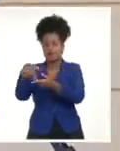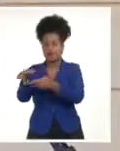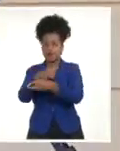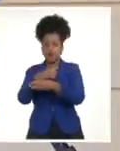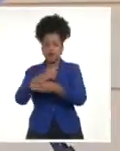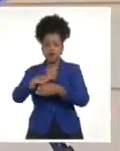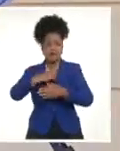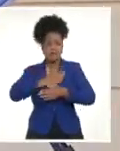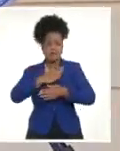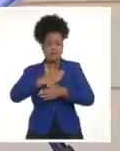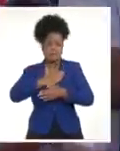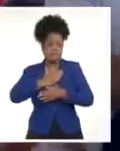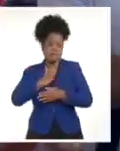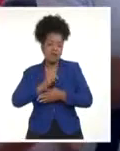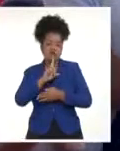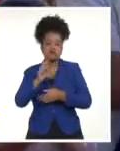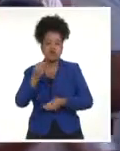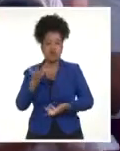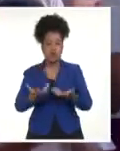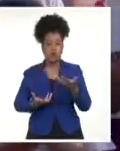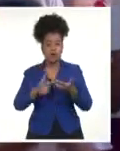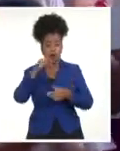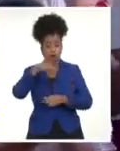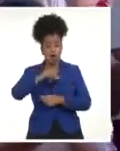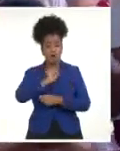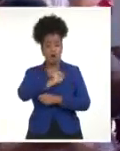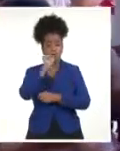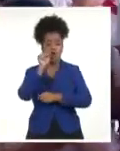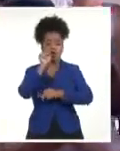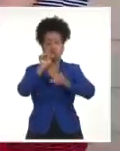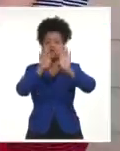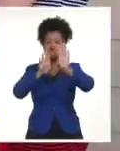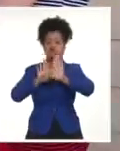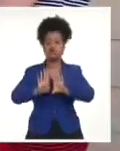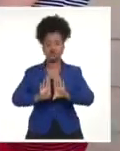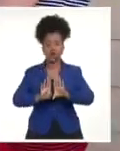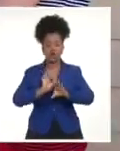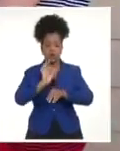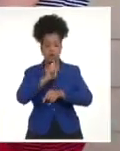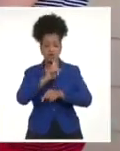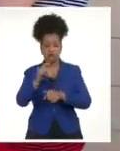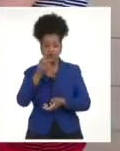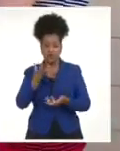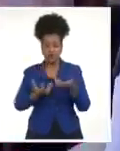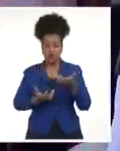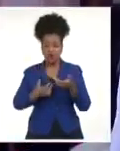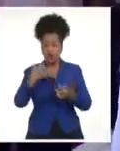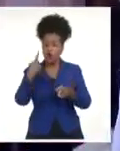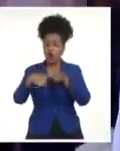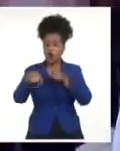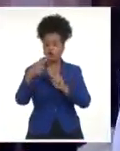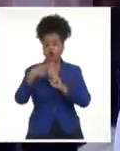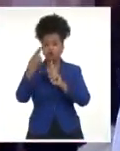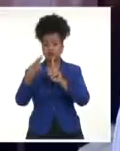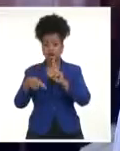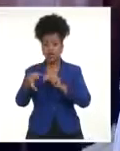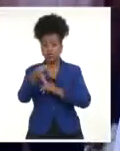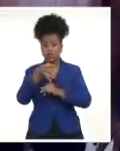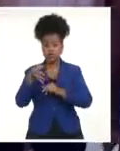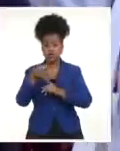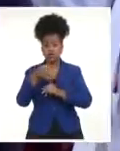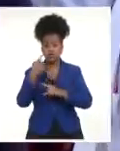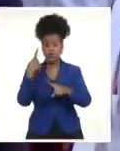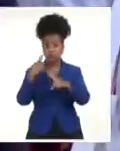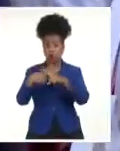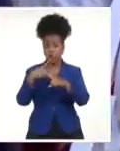material e intangible, fueron reconocidos el Museo Fortaleza Nuestra Señora de los Ángeles, Teatro Aparicio del municipio Cruces,